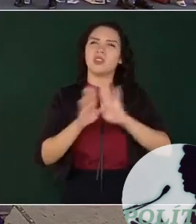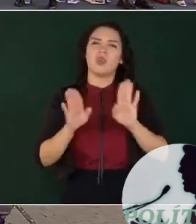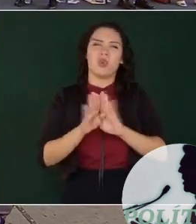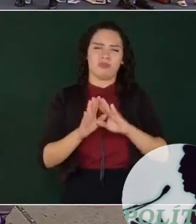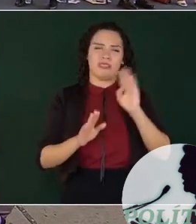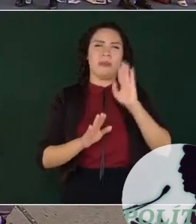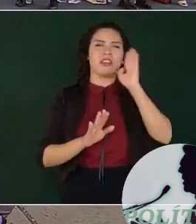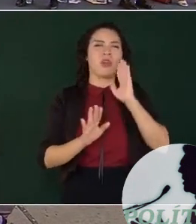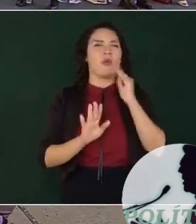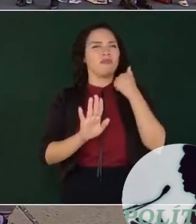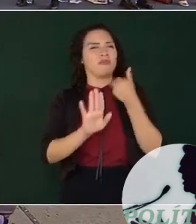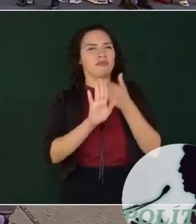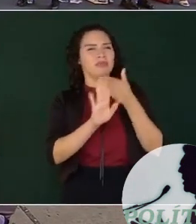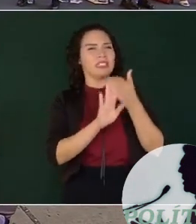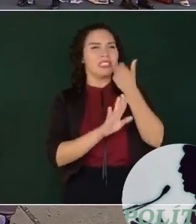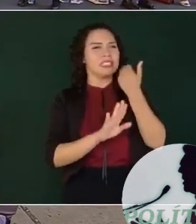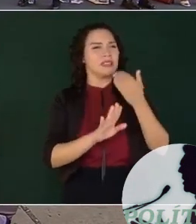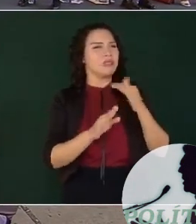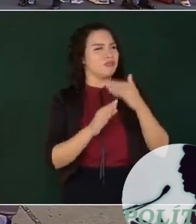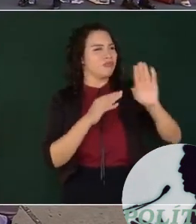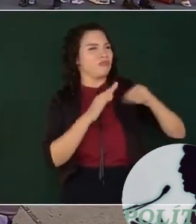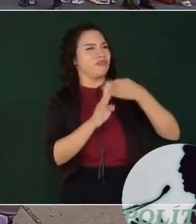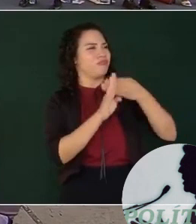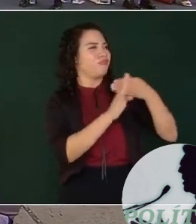Y yo creo que esa percepción,